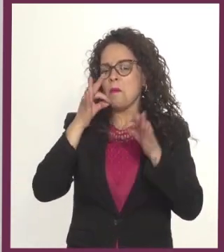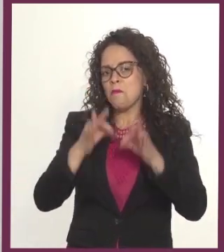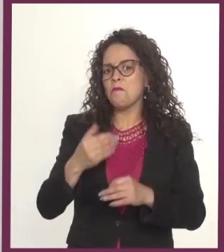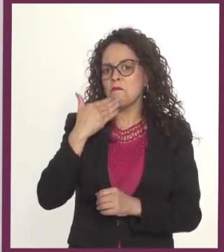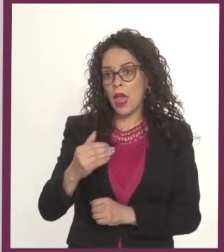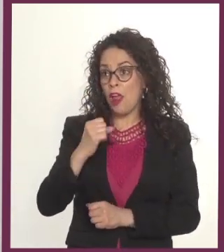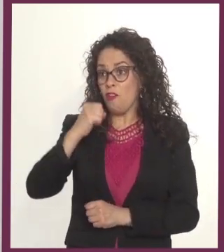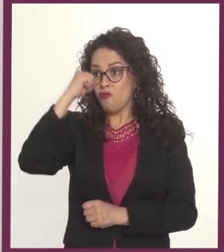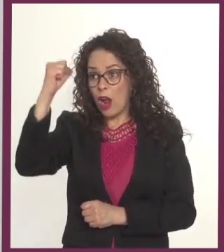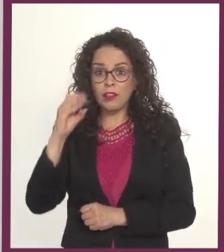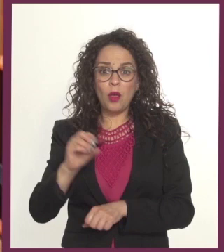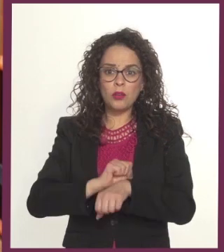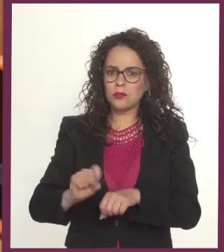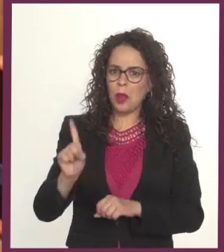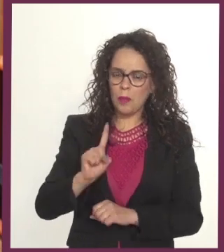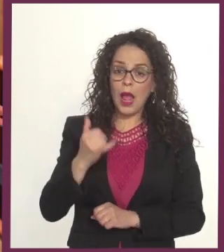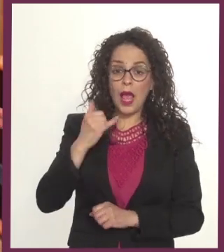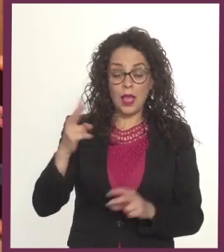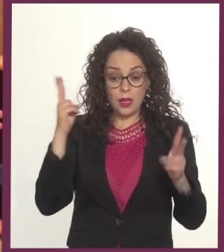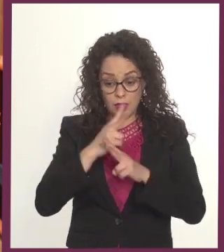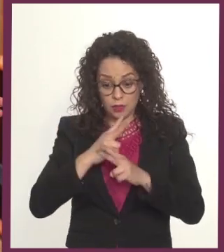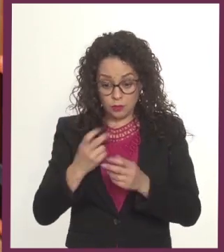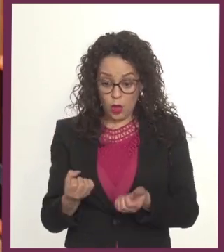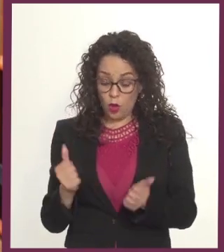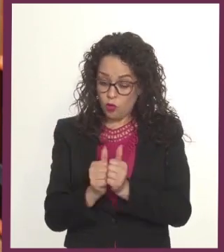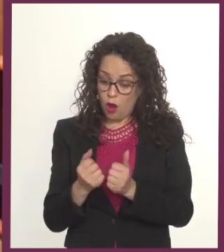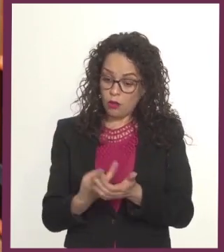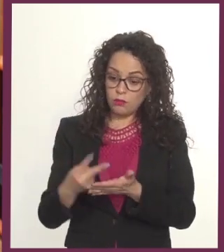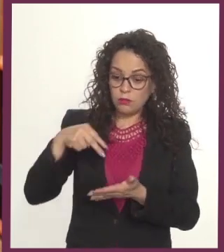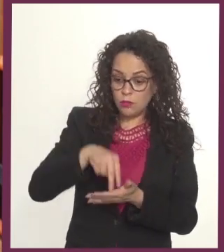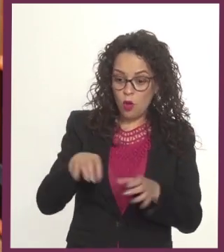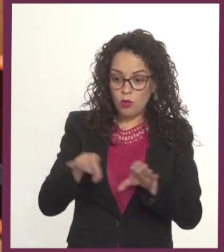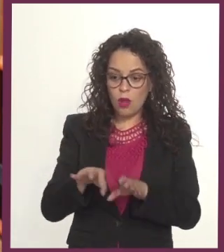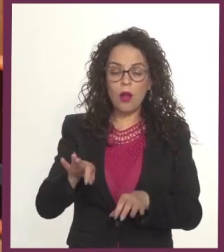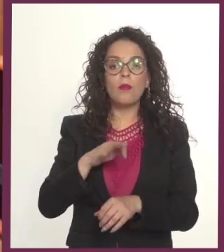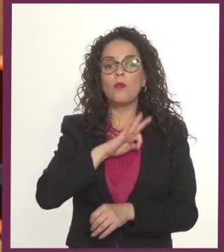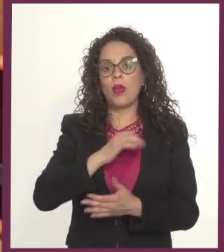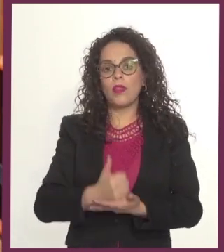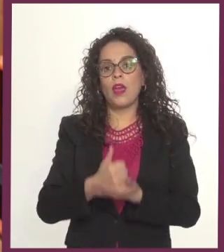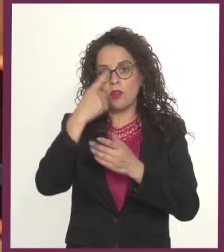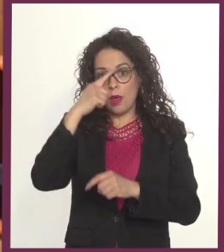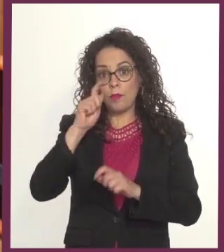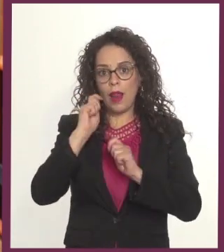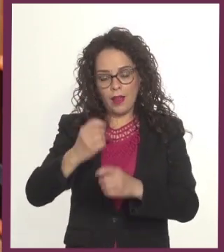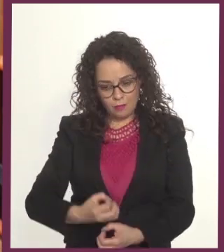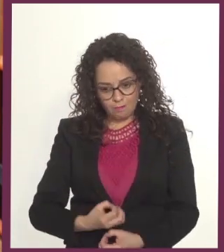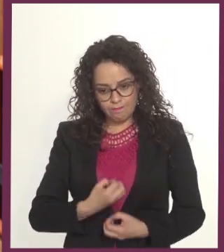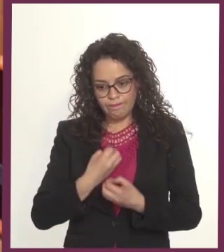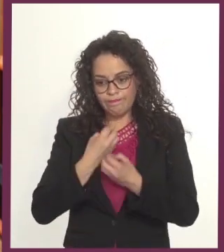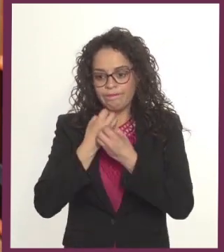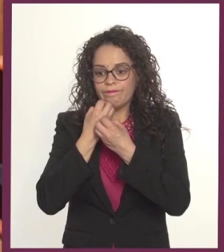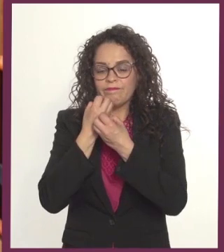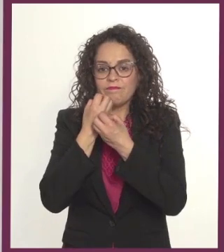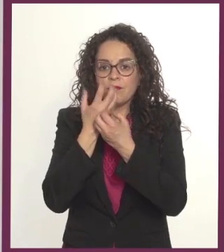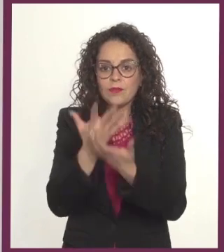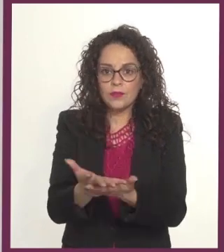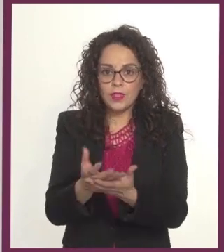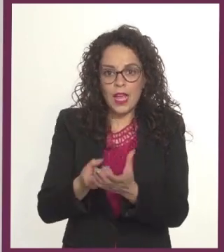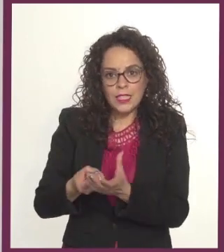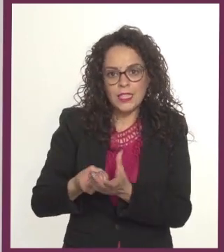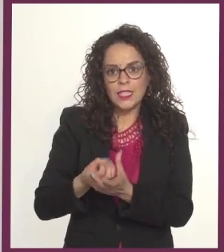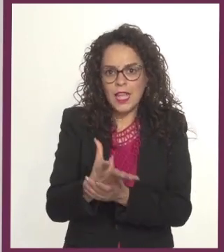la intensidad adecuada. Y muy importante, respiración y postura nos ayudan a proyectar nuestra voz, o